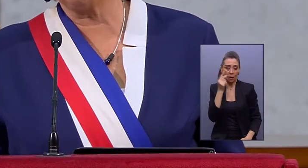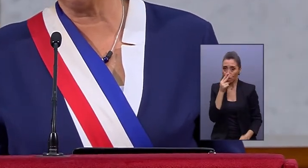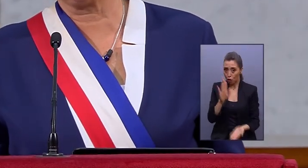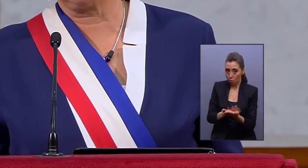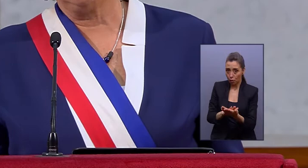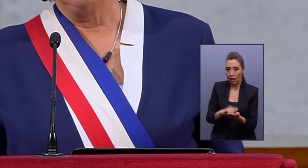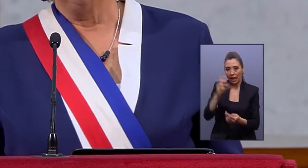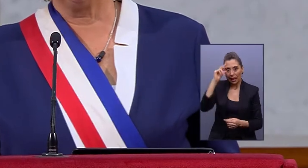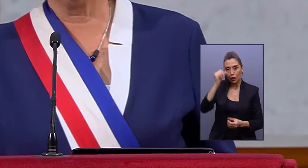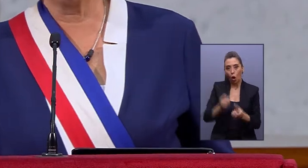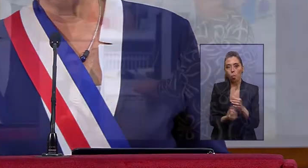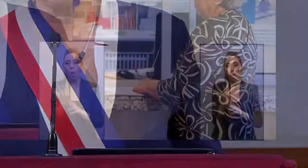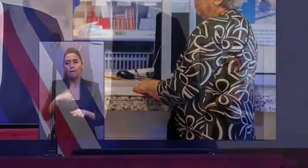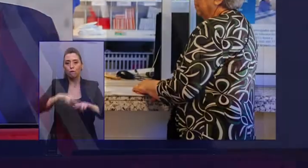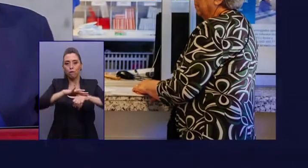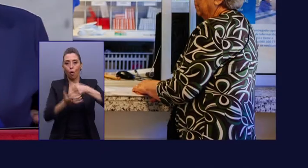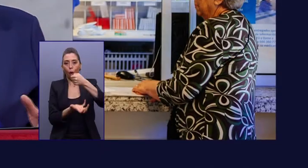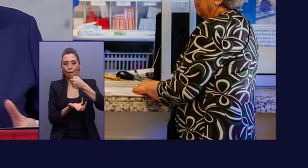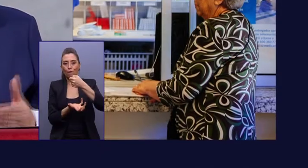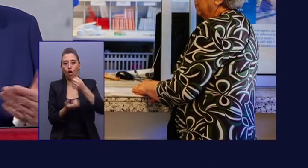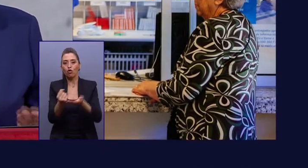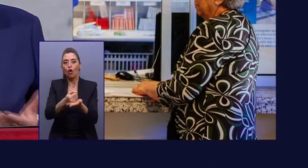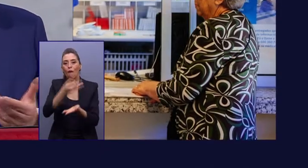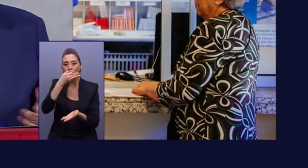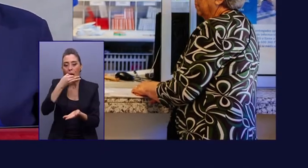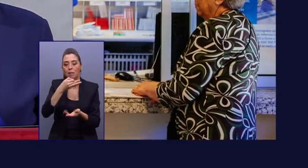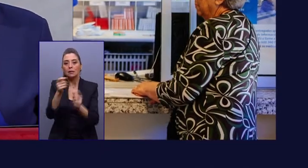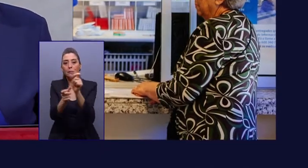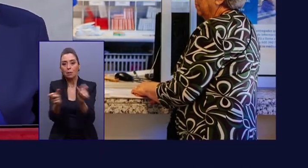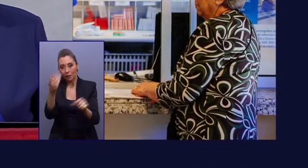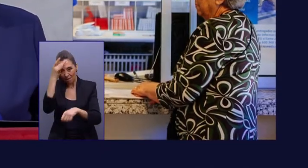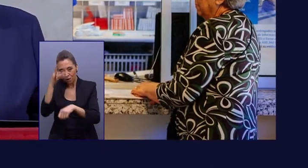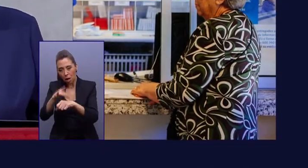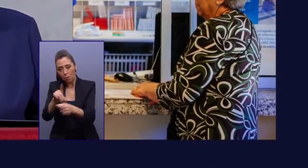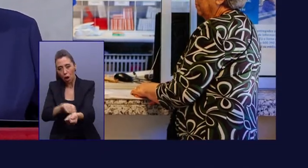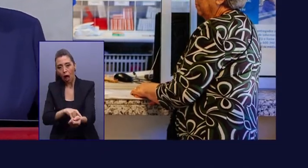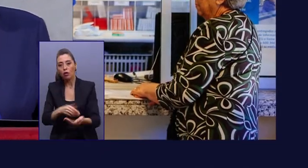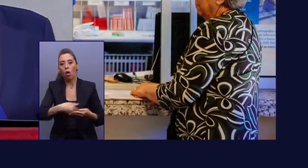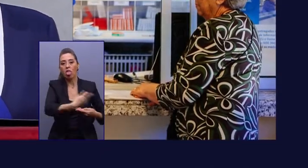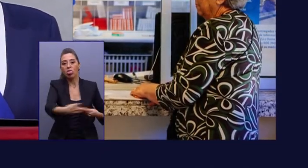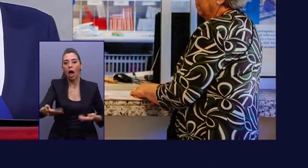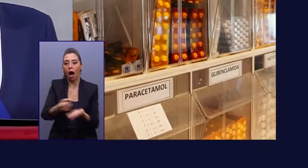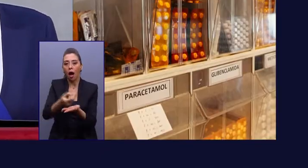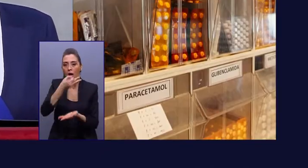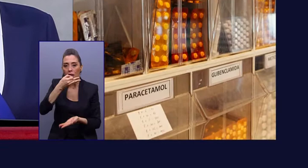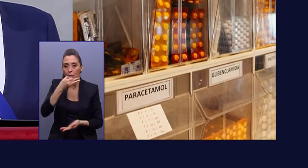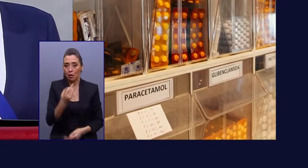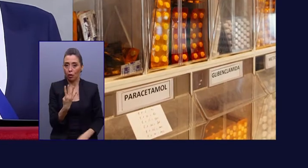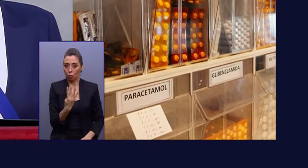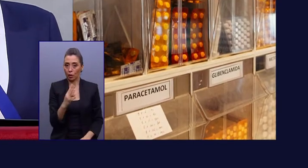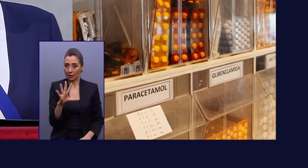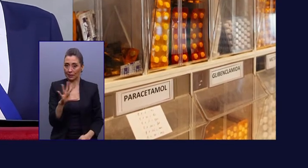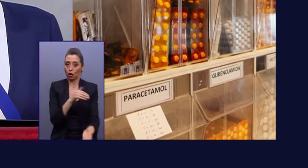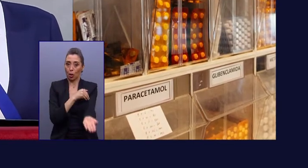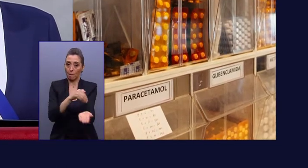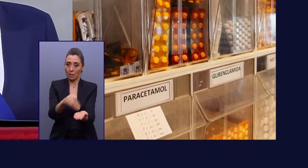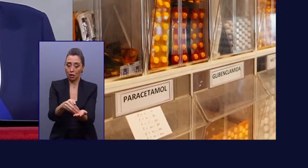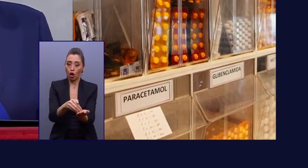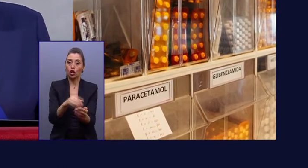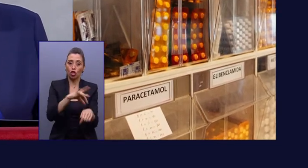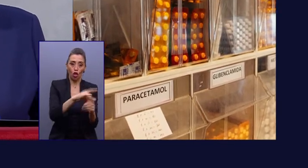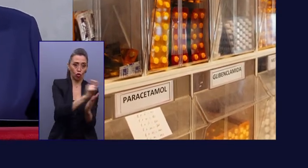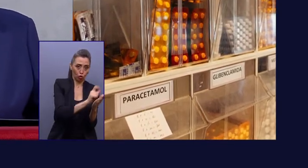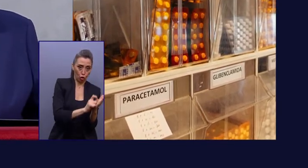Fondo de Farmacia para garantizar el acceso a los medicamentos a los enfermos crónicos. Cerca de 45 millones de recetas